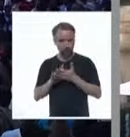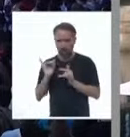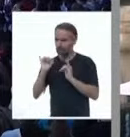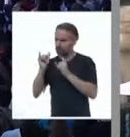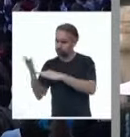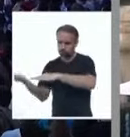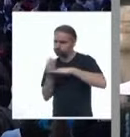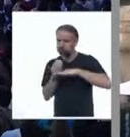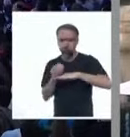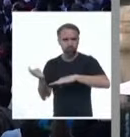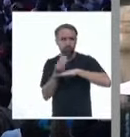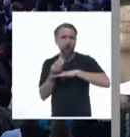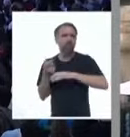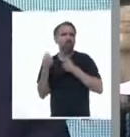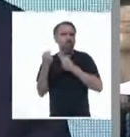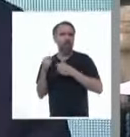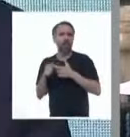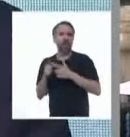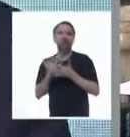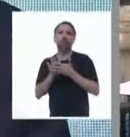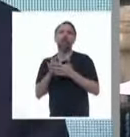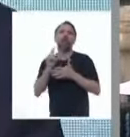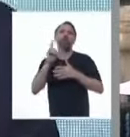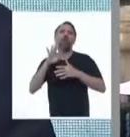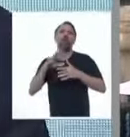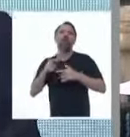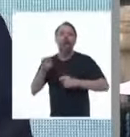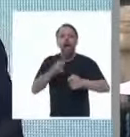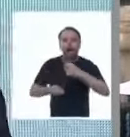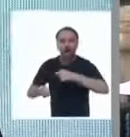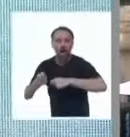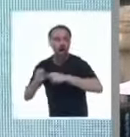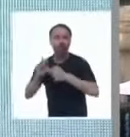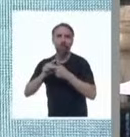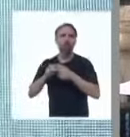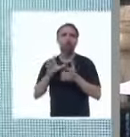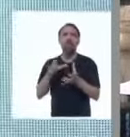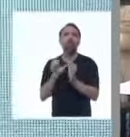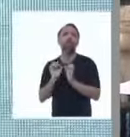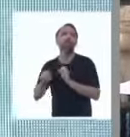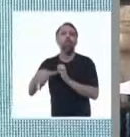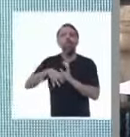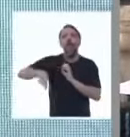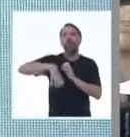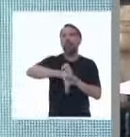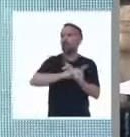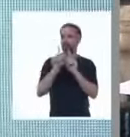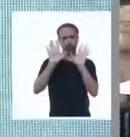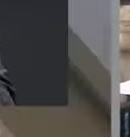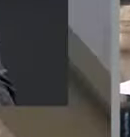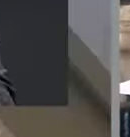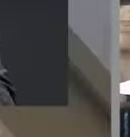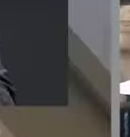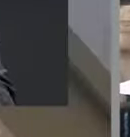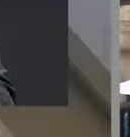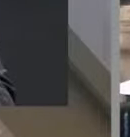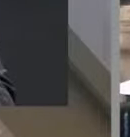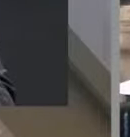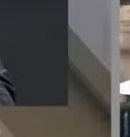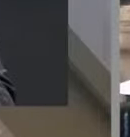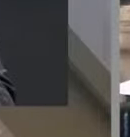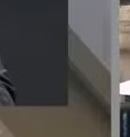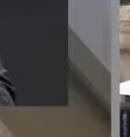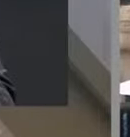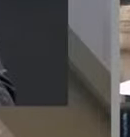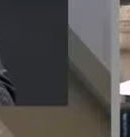Macri, porque lo que quería el candidato que ahora dice que es el candidato de la unidad era que Mauricio y su gobierno volaran todos por el aire.